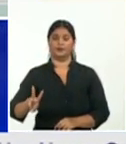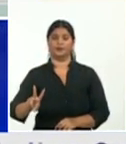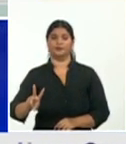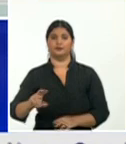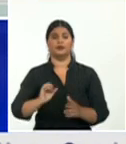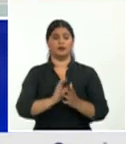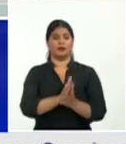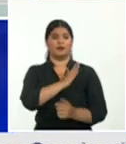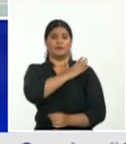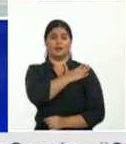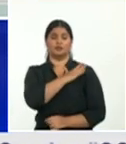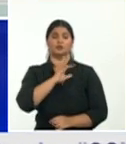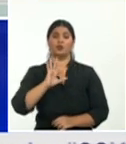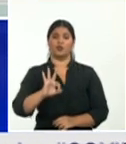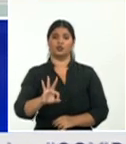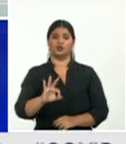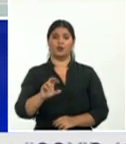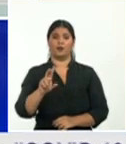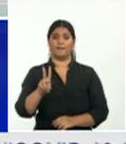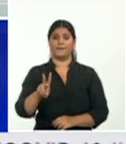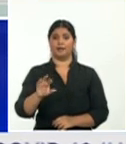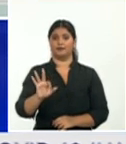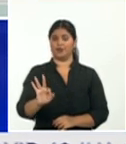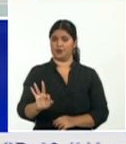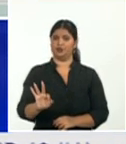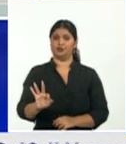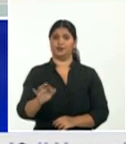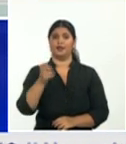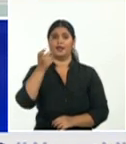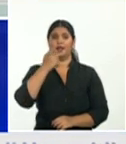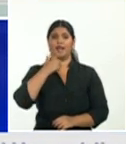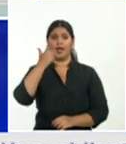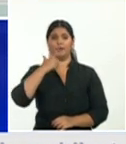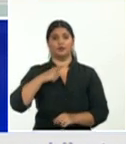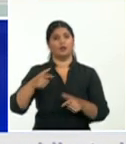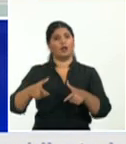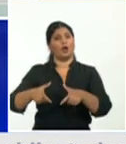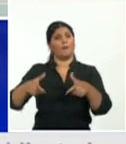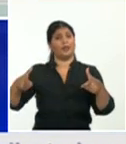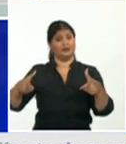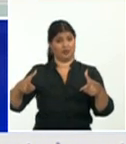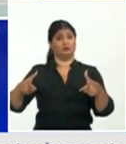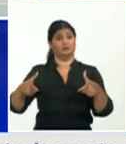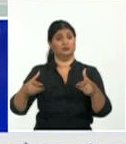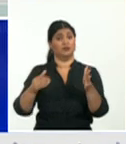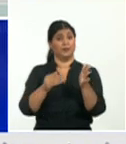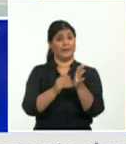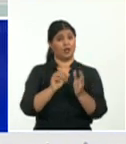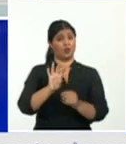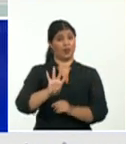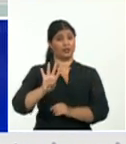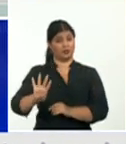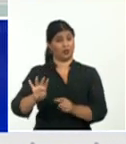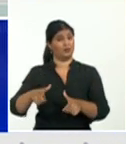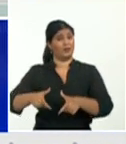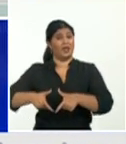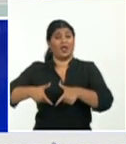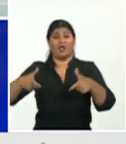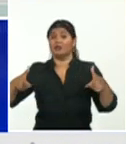marzo 828, abril ya se incrementó a 1044,